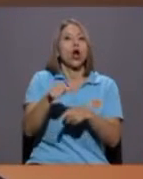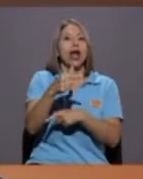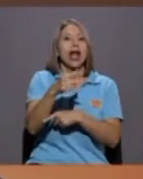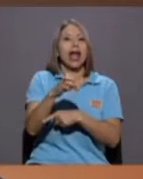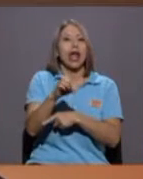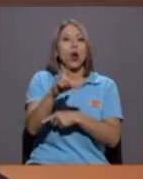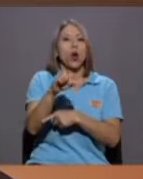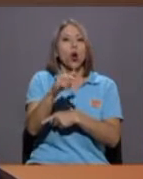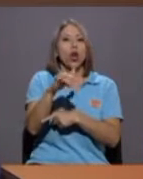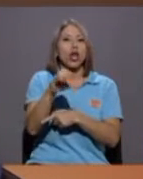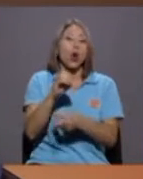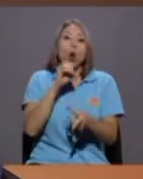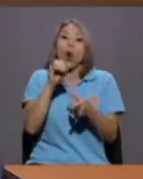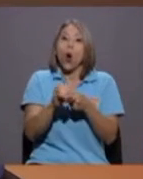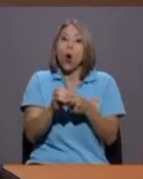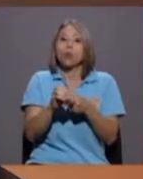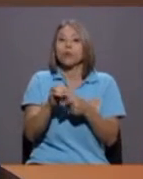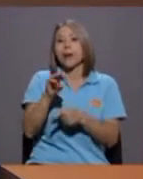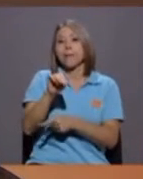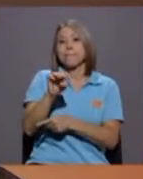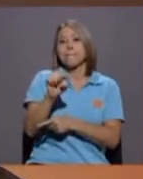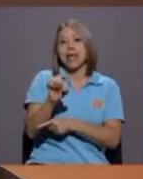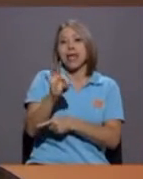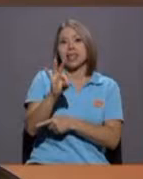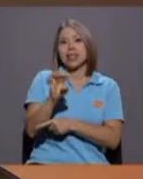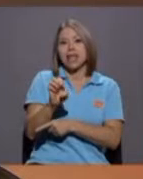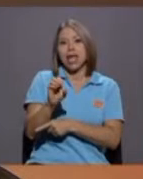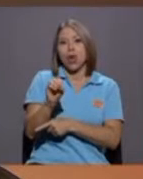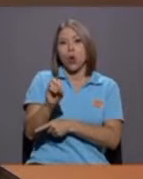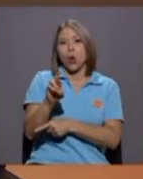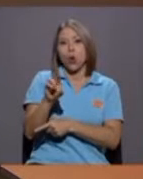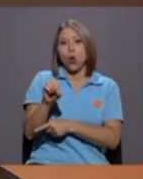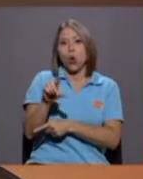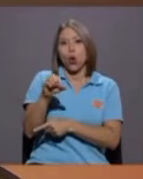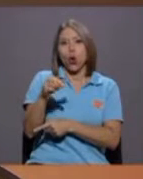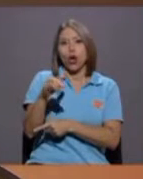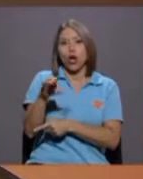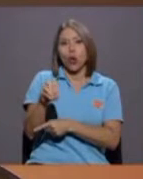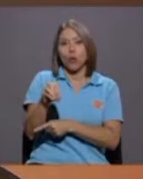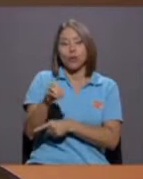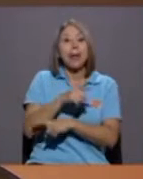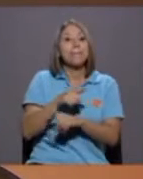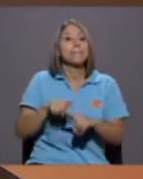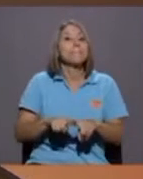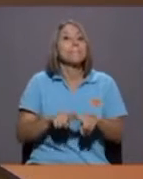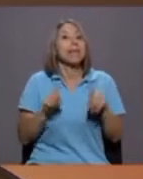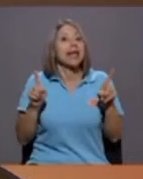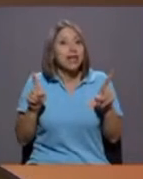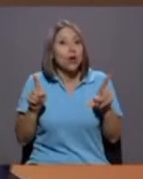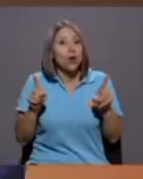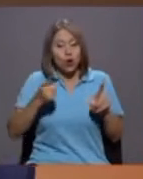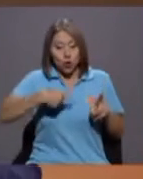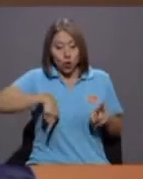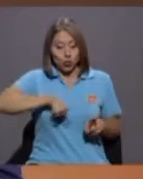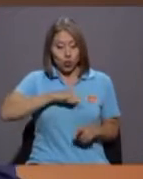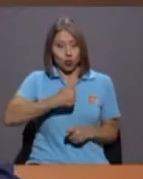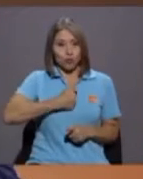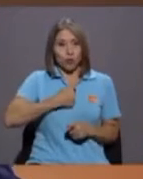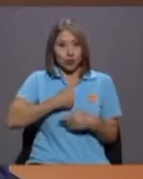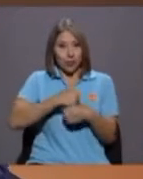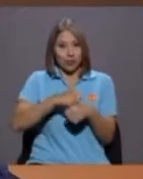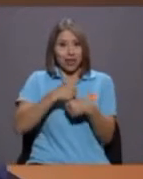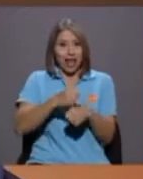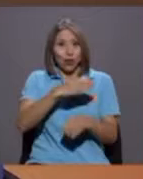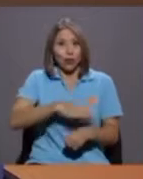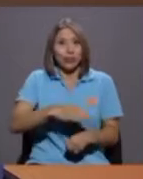meteorológico, pero son las condiciones del entorno social que nosotros hemos creado lo que hacen posible